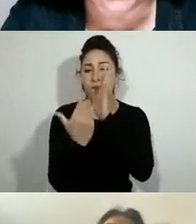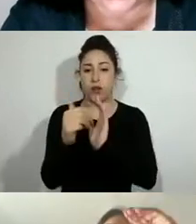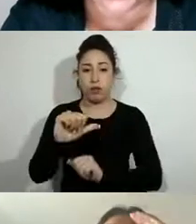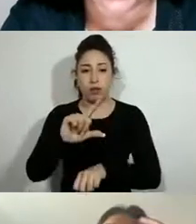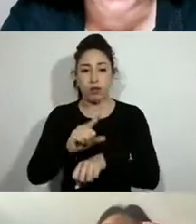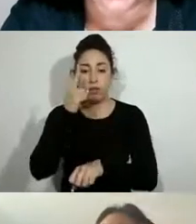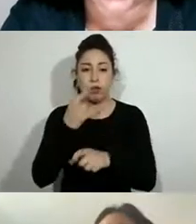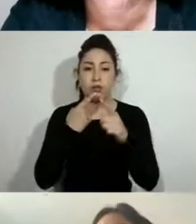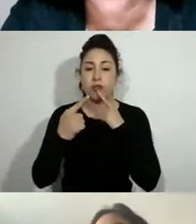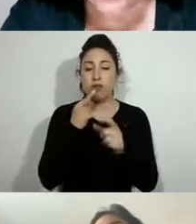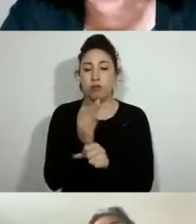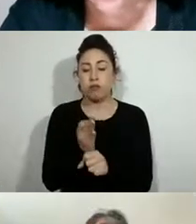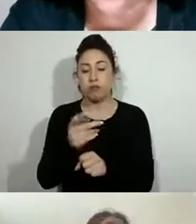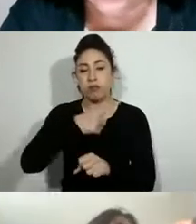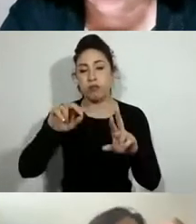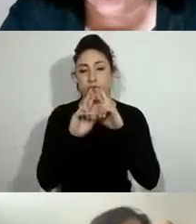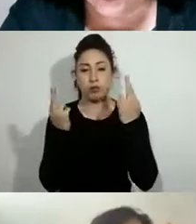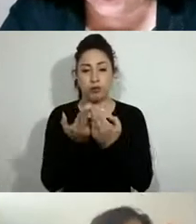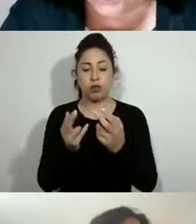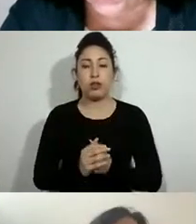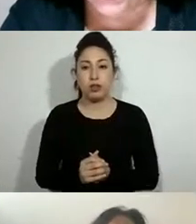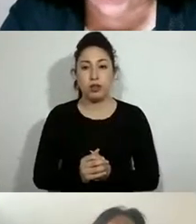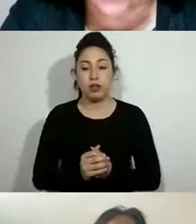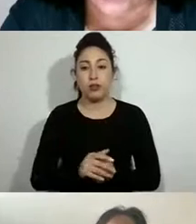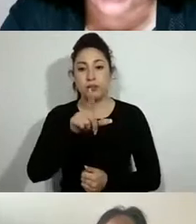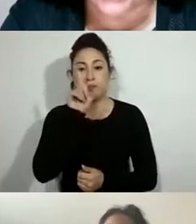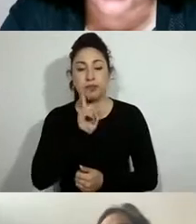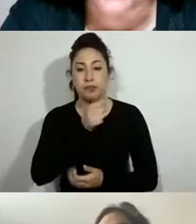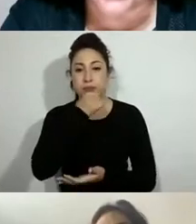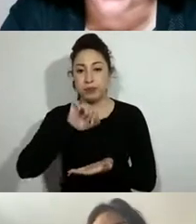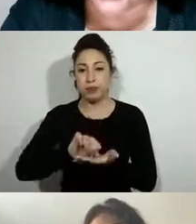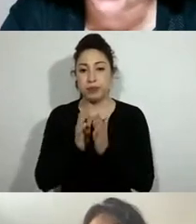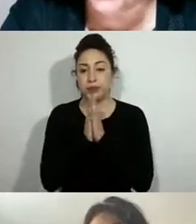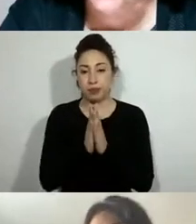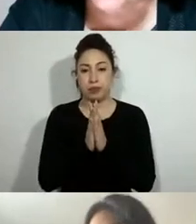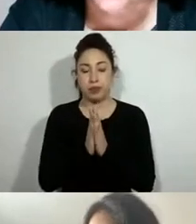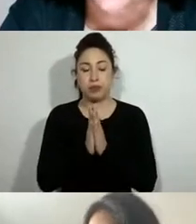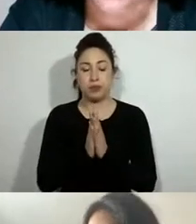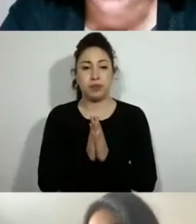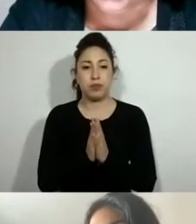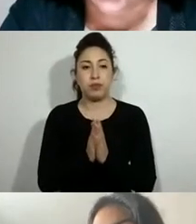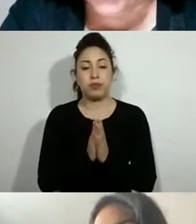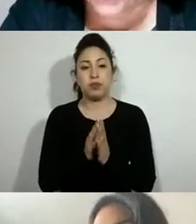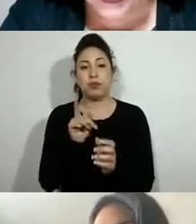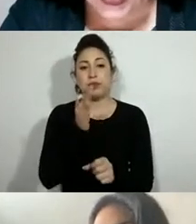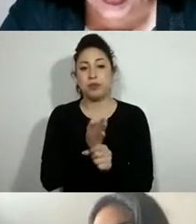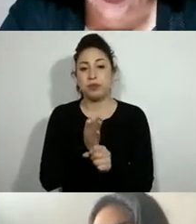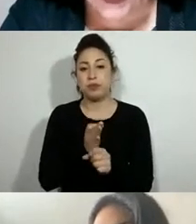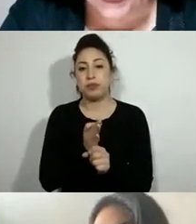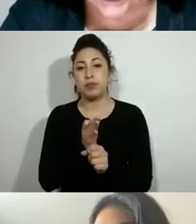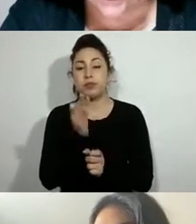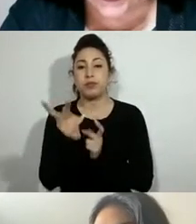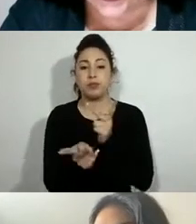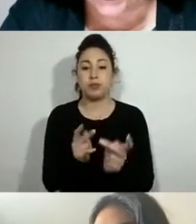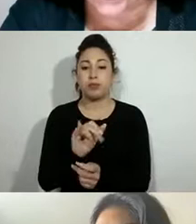asunto enlistado en cartera. Por tal motivo, le solicito a la diputada secretaria si estamos en condiciones de obviar